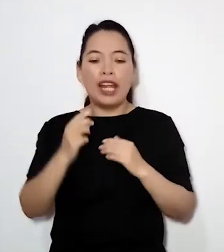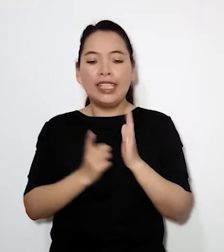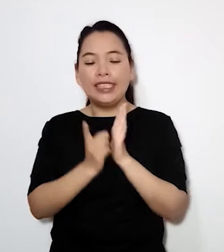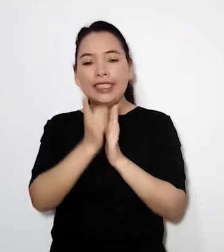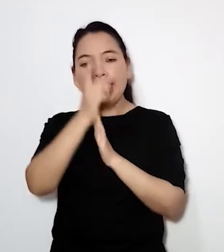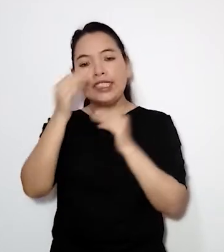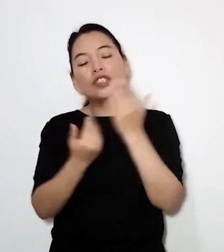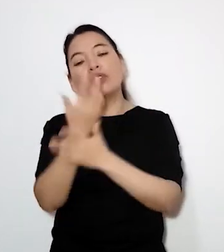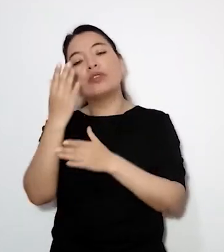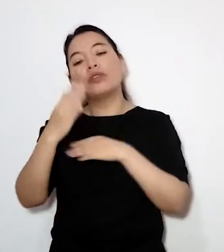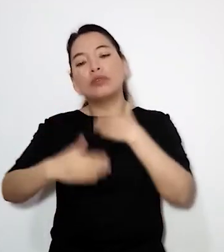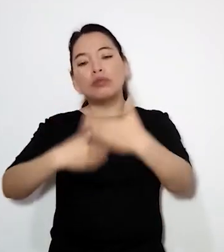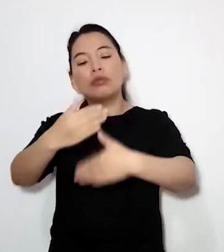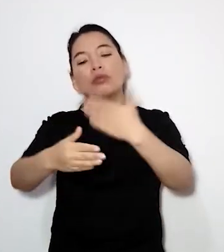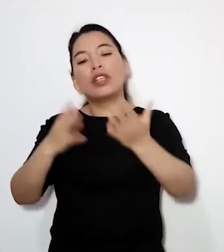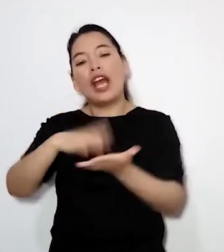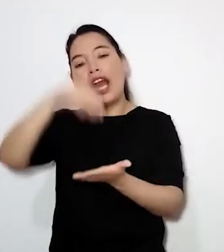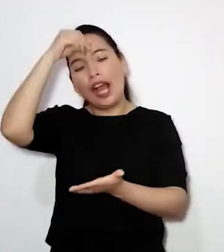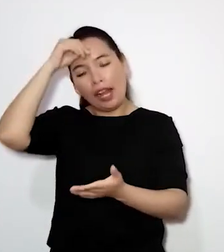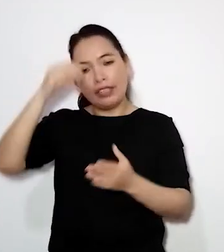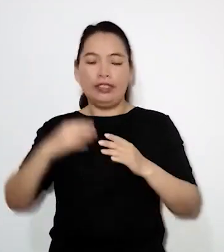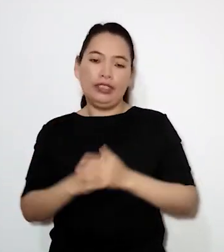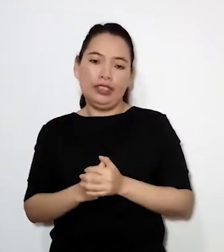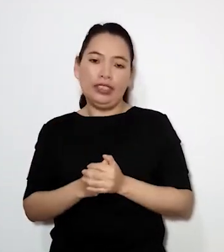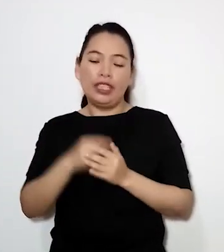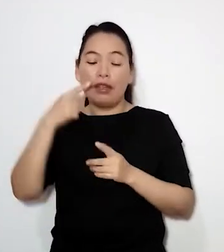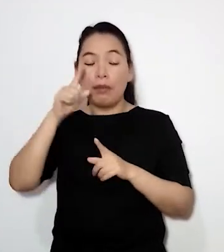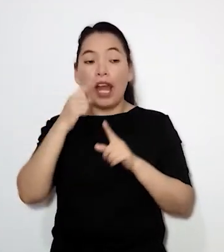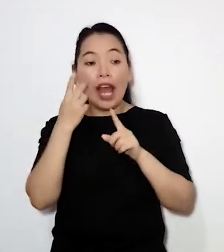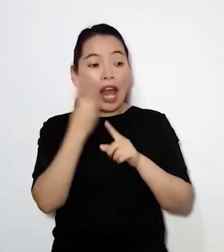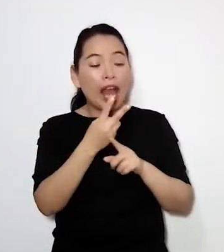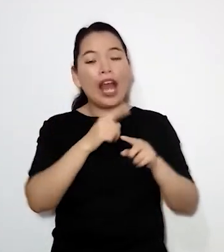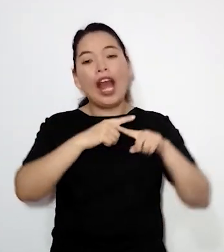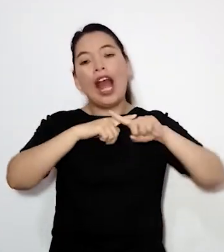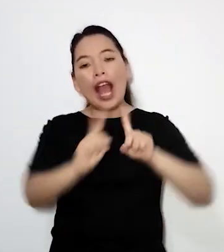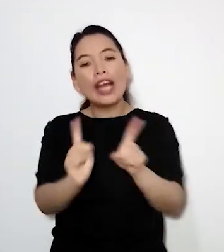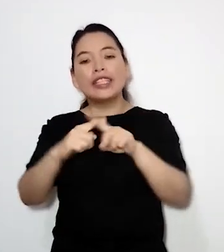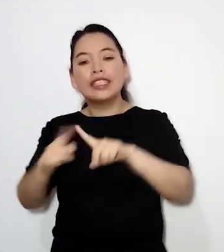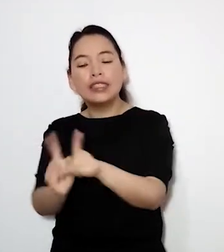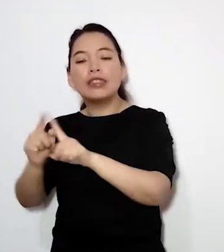permitan educar en la diversidad, teniendo en cuenta el impacto diferenciado en razón del género